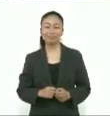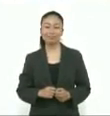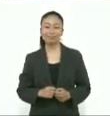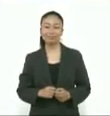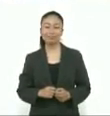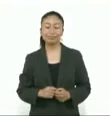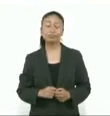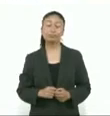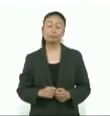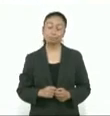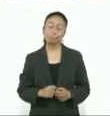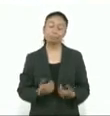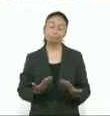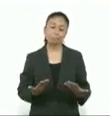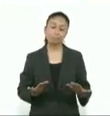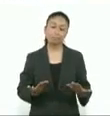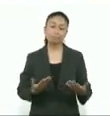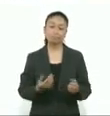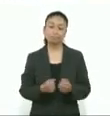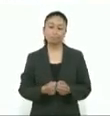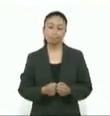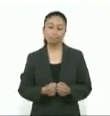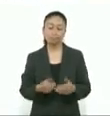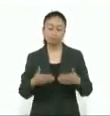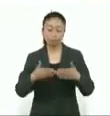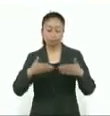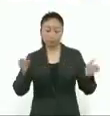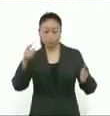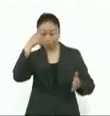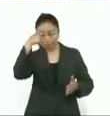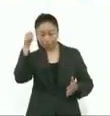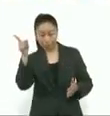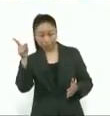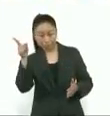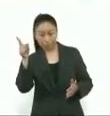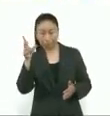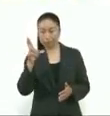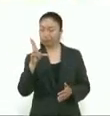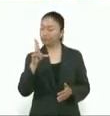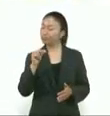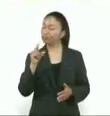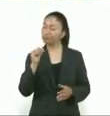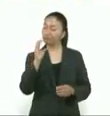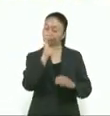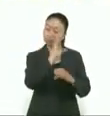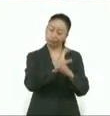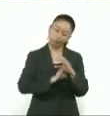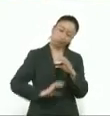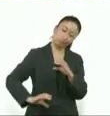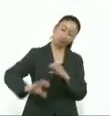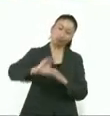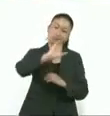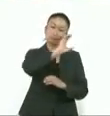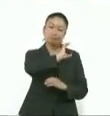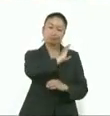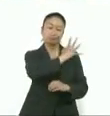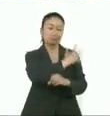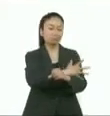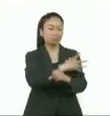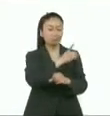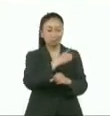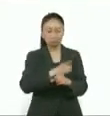Y sí, no es fácil abrir caminos. Claudia se impone por su